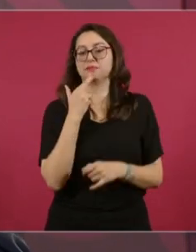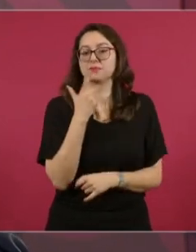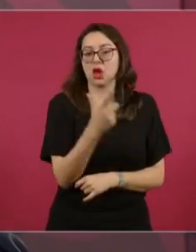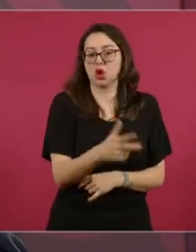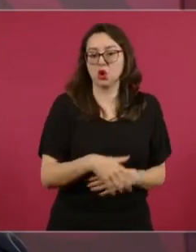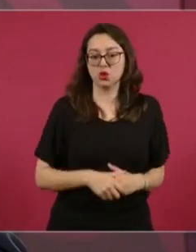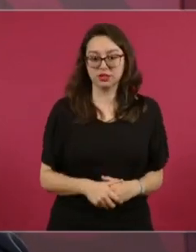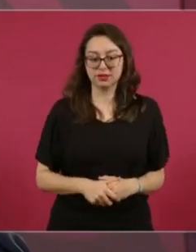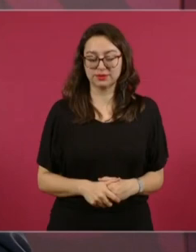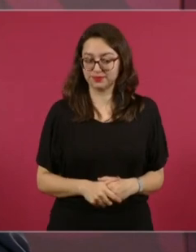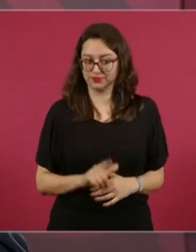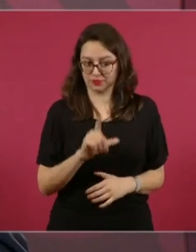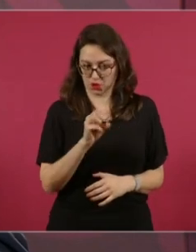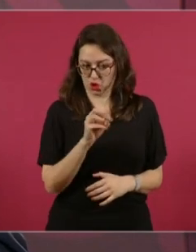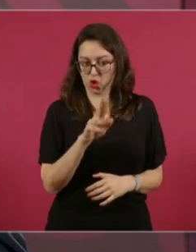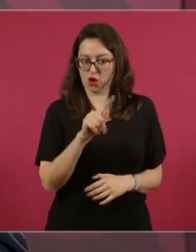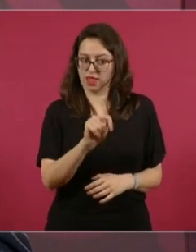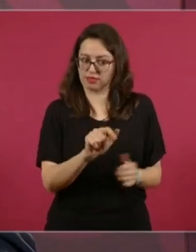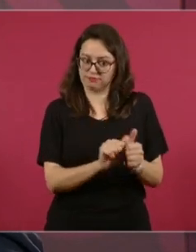ya lo dejaron atrás.